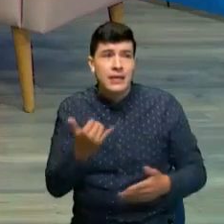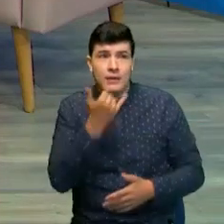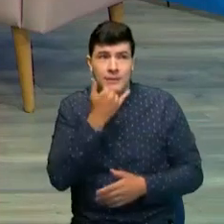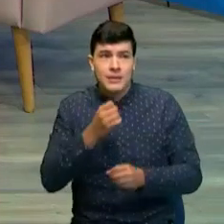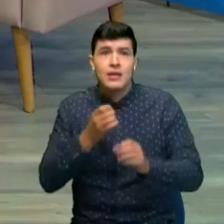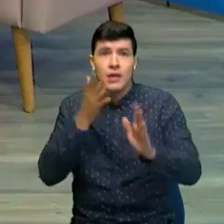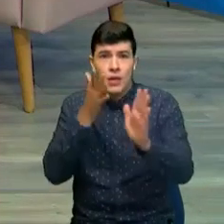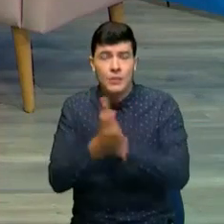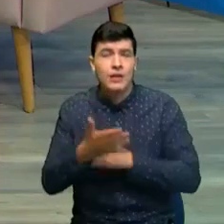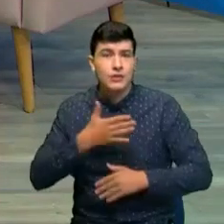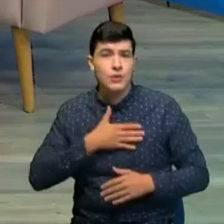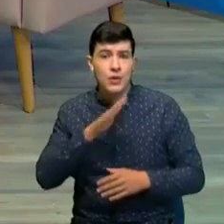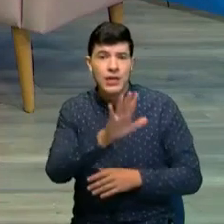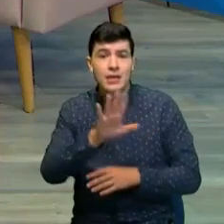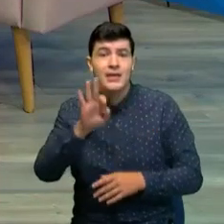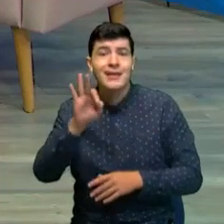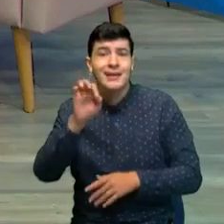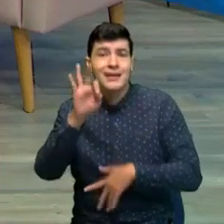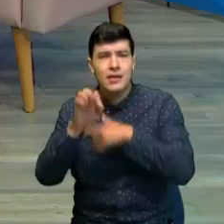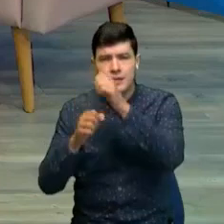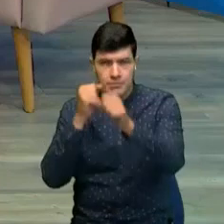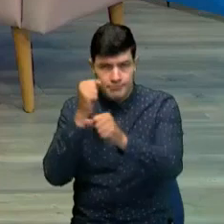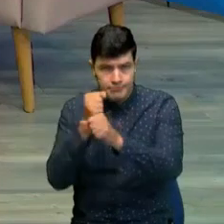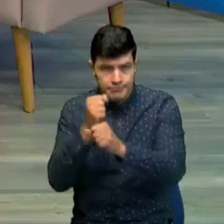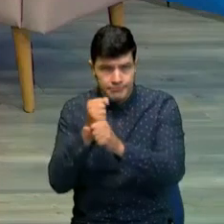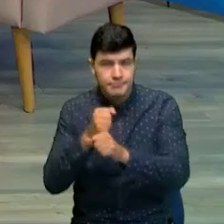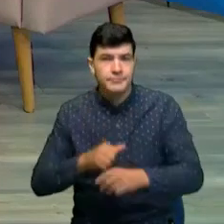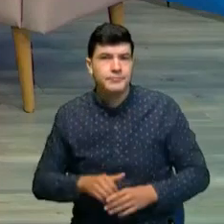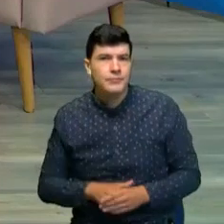comento, yo tengo 58 años de edad. Sí.